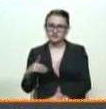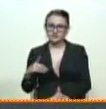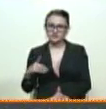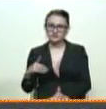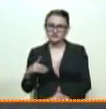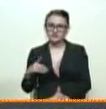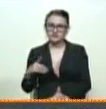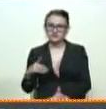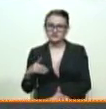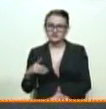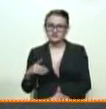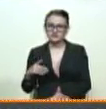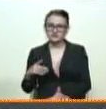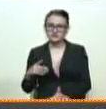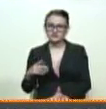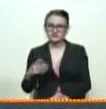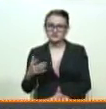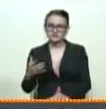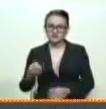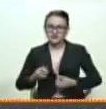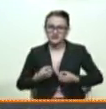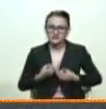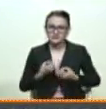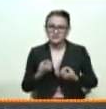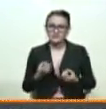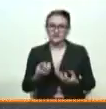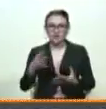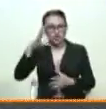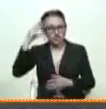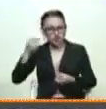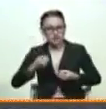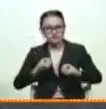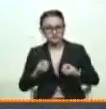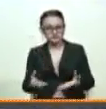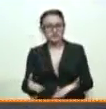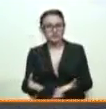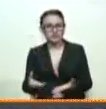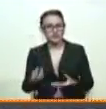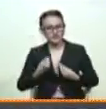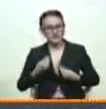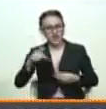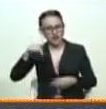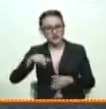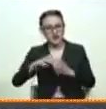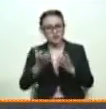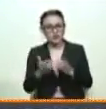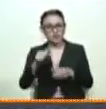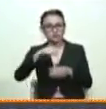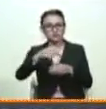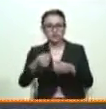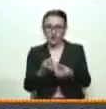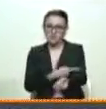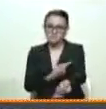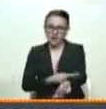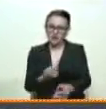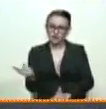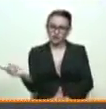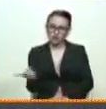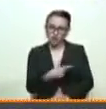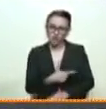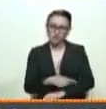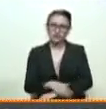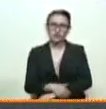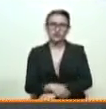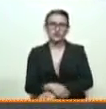la misión que Dios mismo nos dio de vivir aquí entre hermanos.